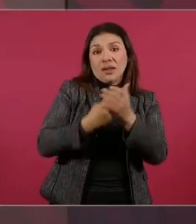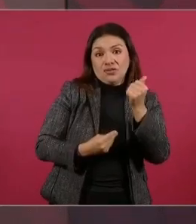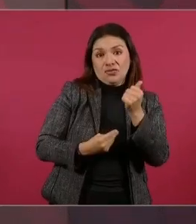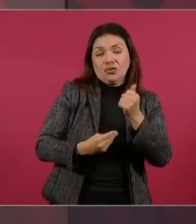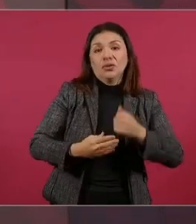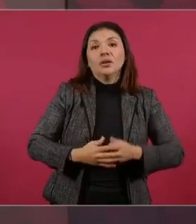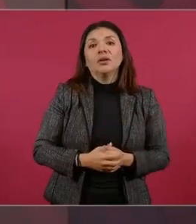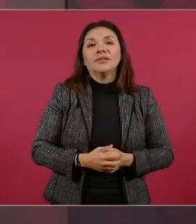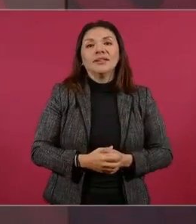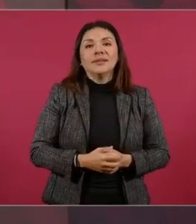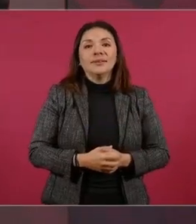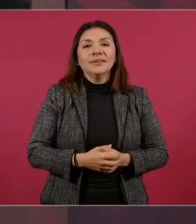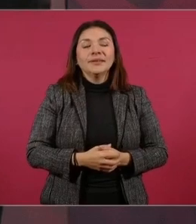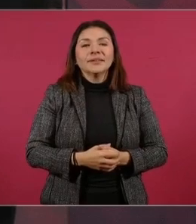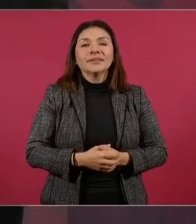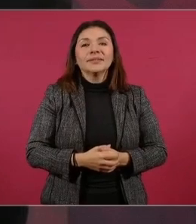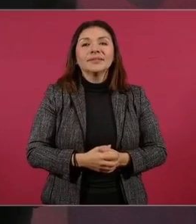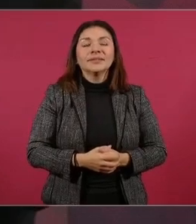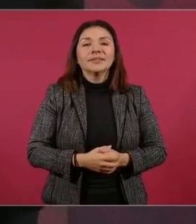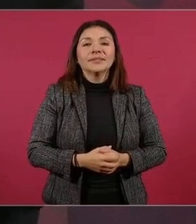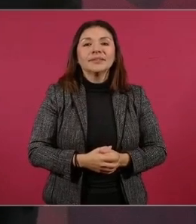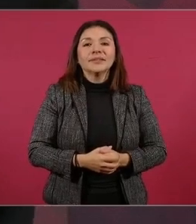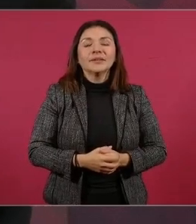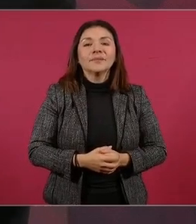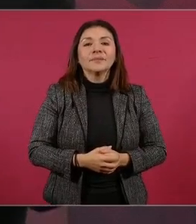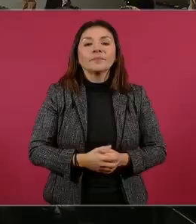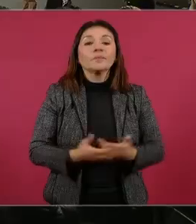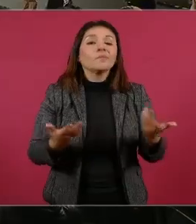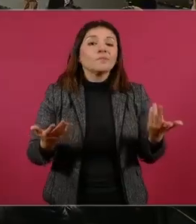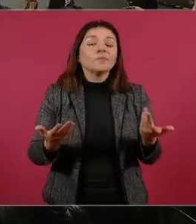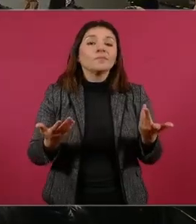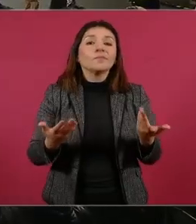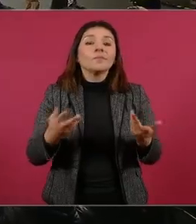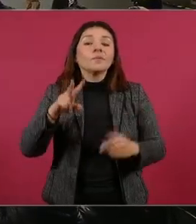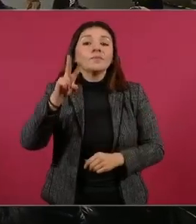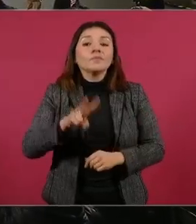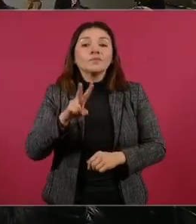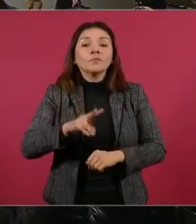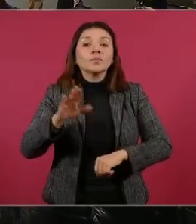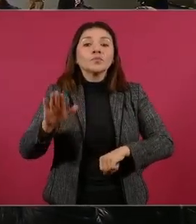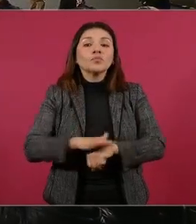migratoria porque pues todo es